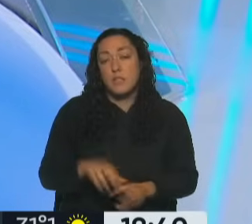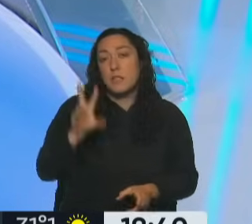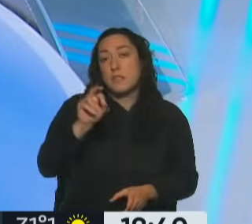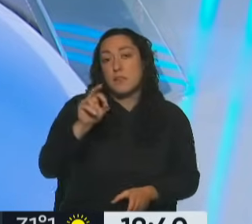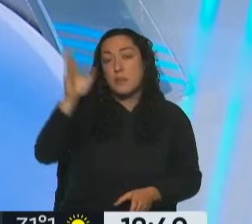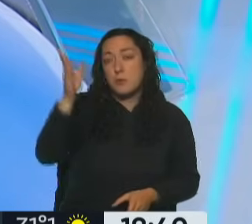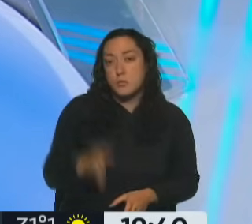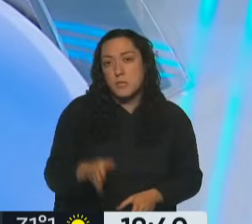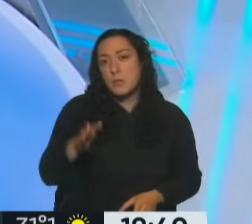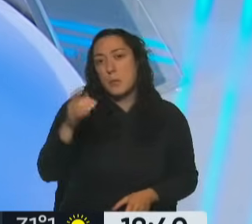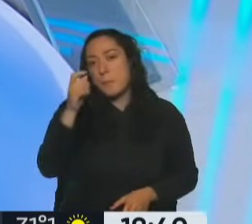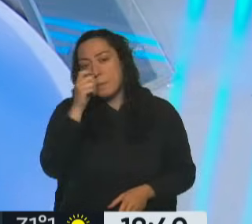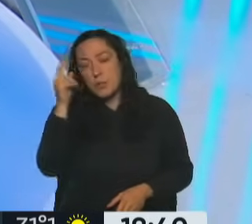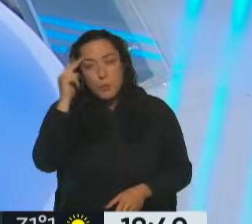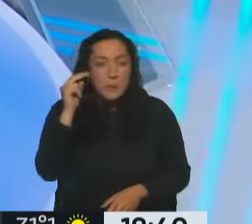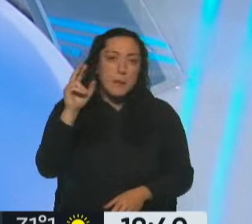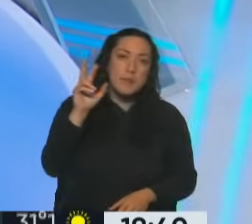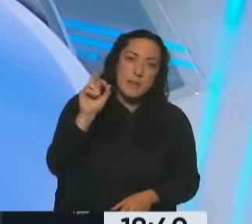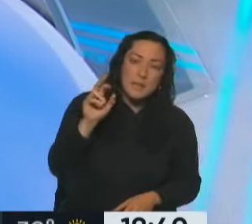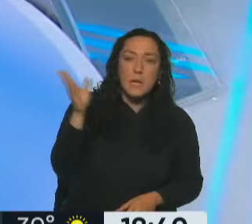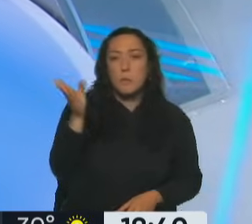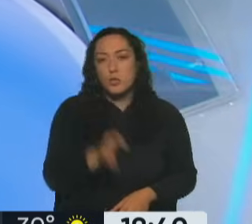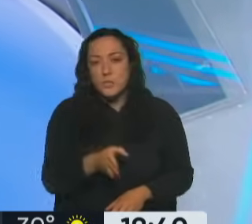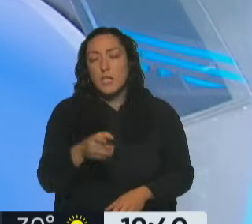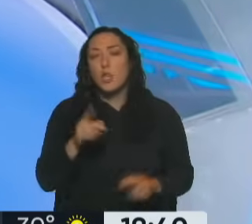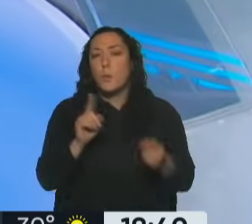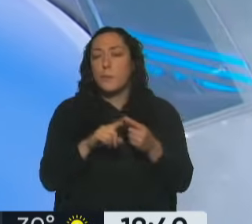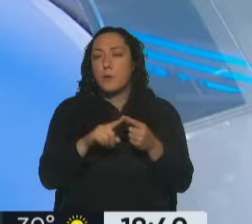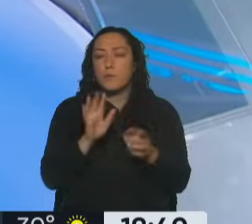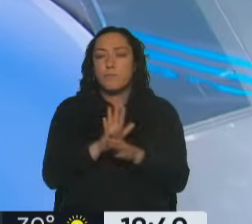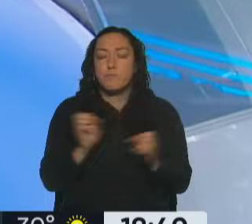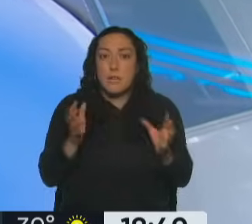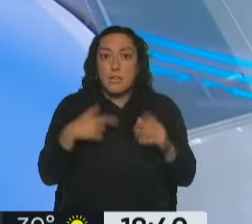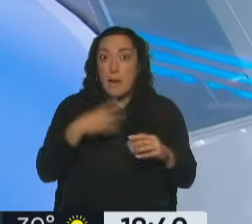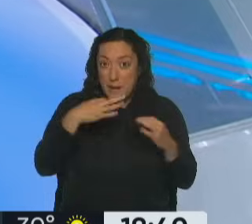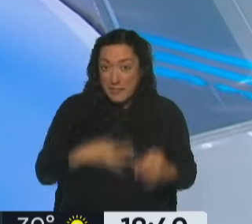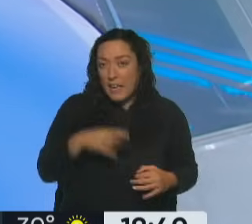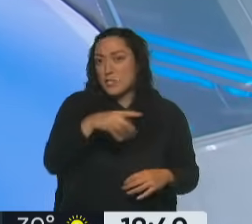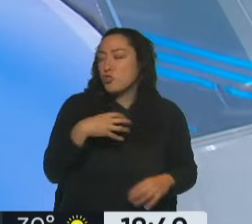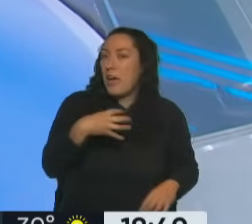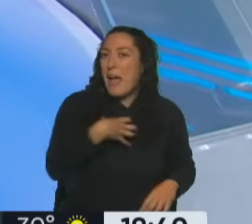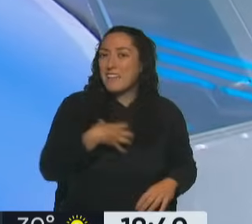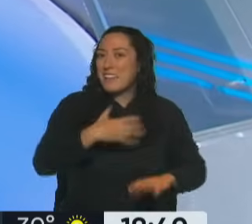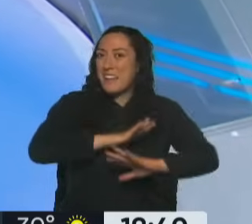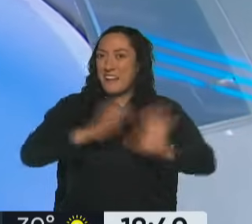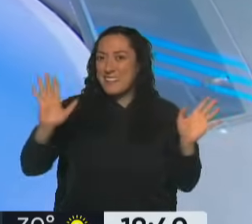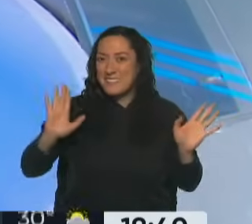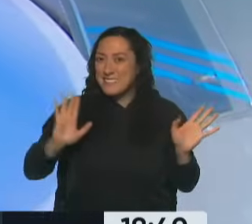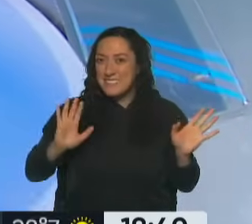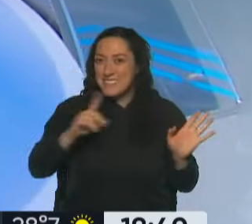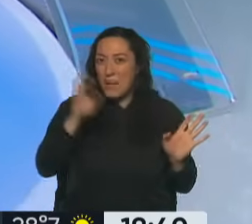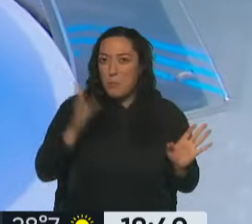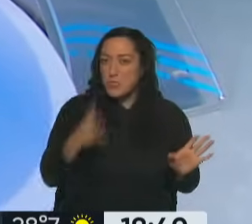30%, 29%, que yo te diría que es un vínculo mágico, carisma puro, carisma, captura, ¿no? Digamos, o